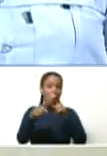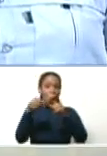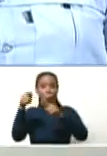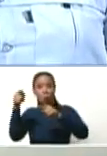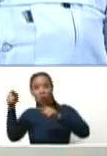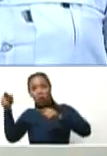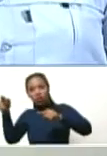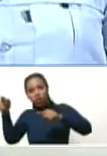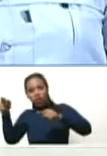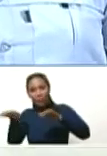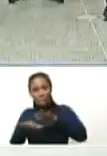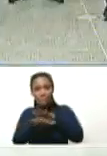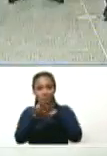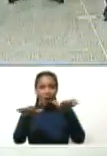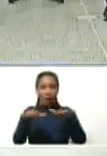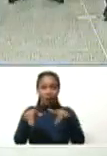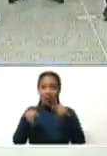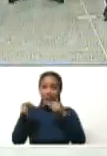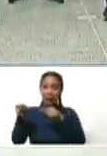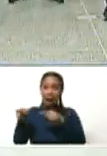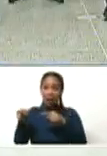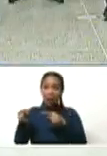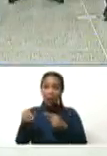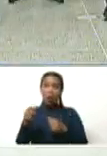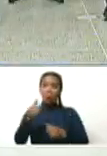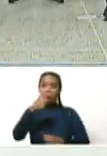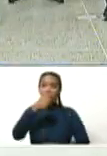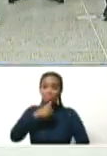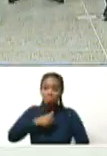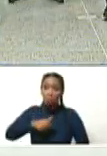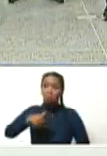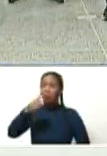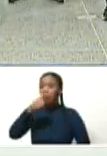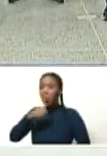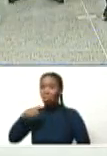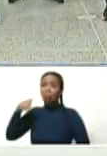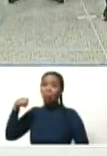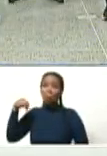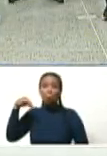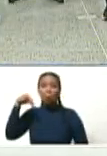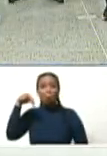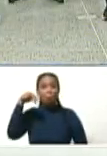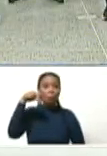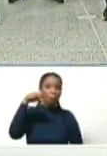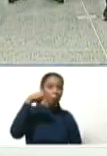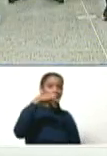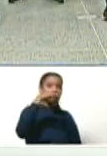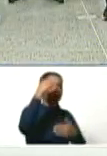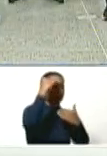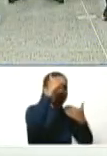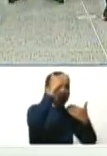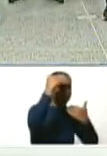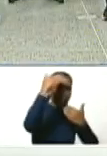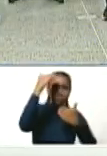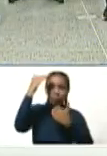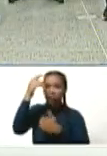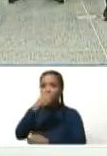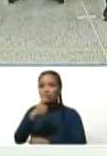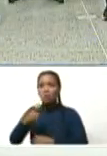costanero. Y allí, bueno, nos comemos un heladito, caminamos, saludamos a la gente,